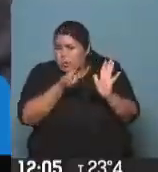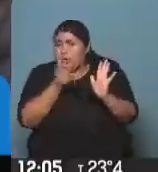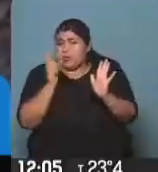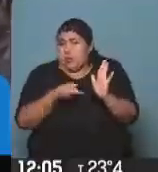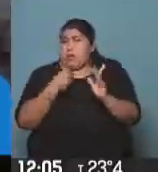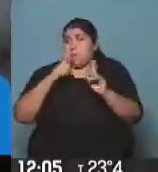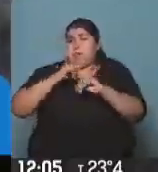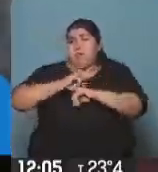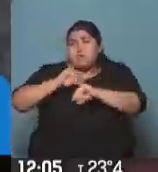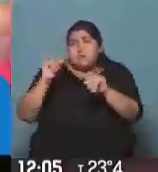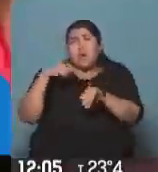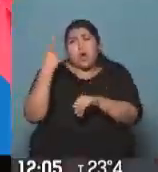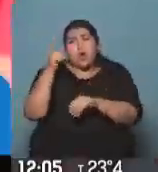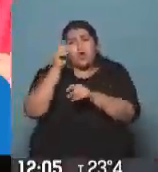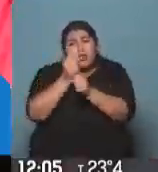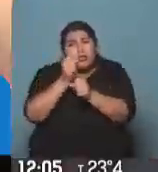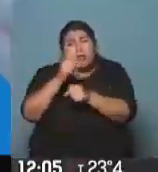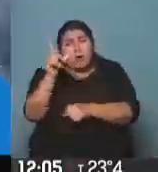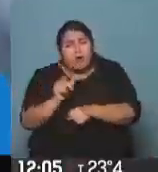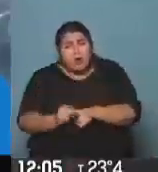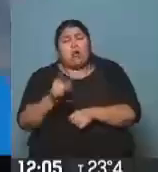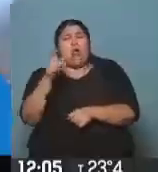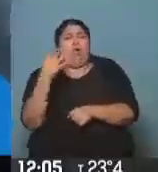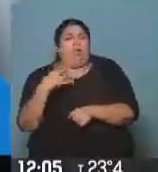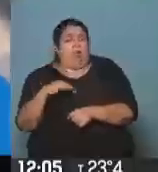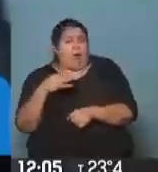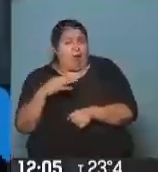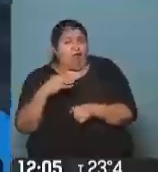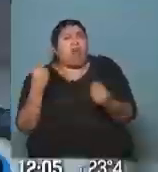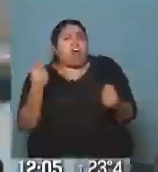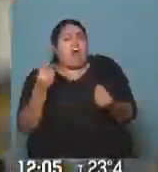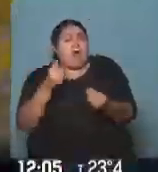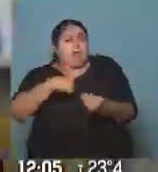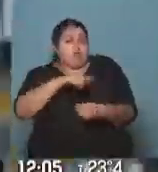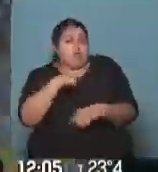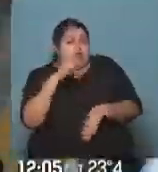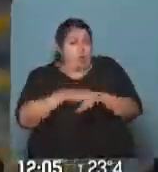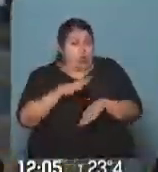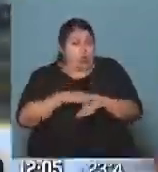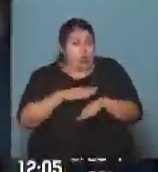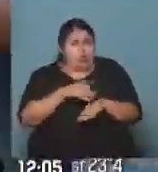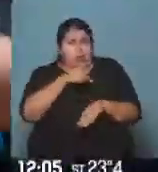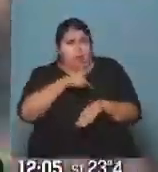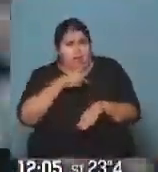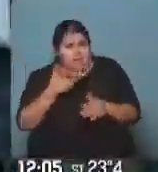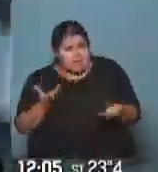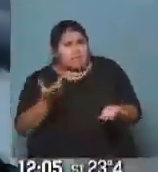los trabajadores de este país, que la crisis la tienen que pagar los trabajadores y trabajadoras. Así que es muy importante